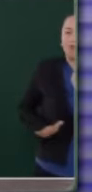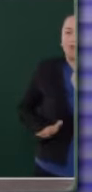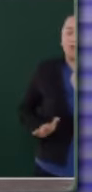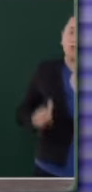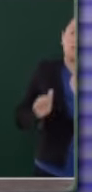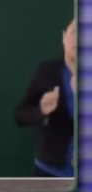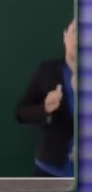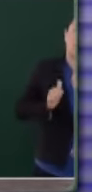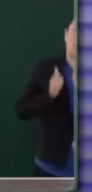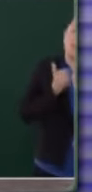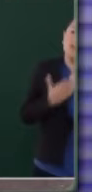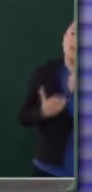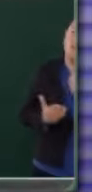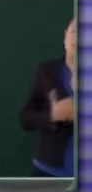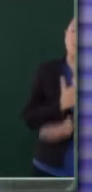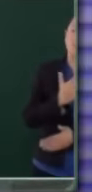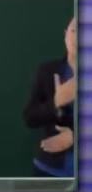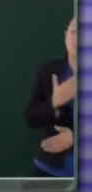prepotente de un gobierno,